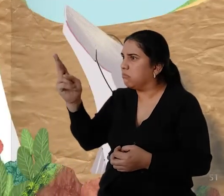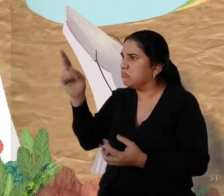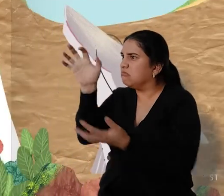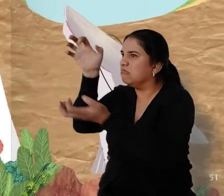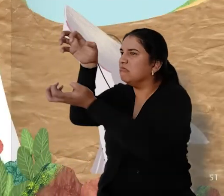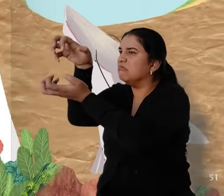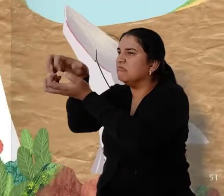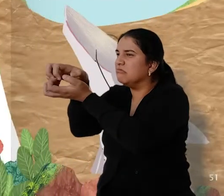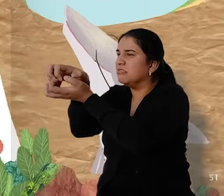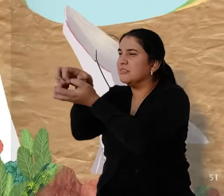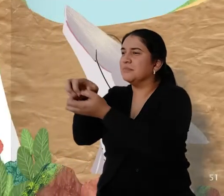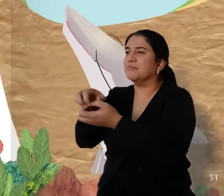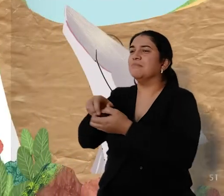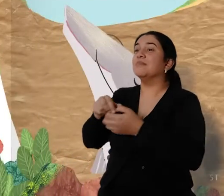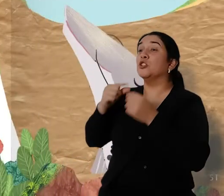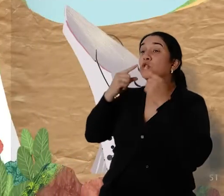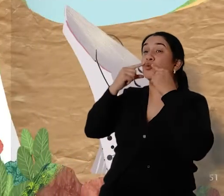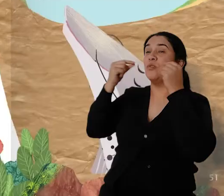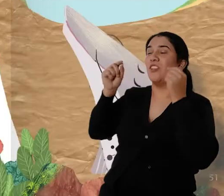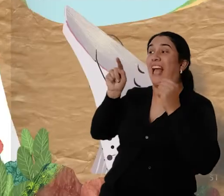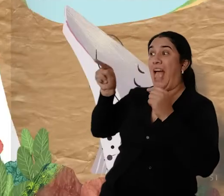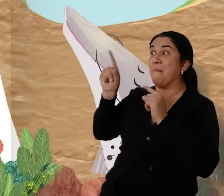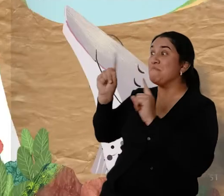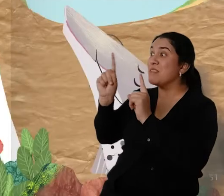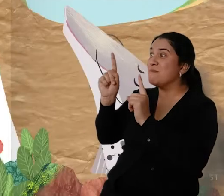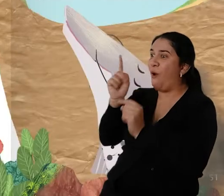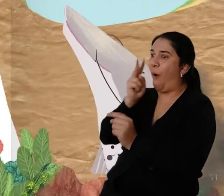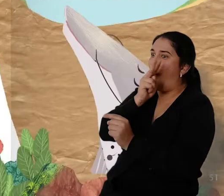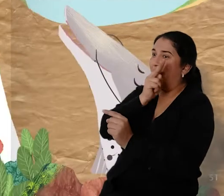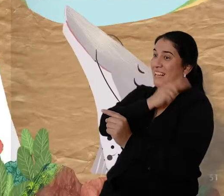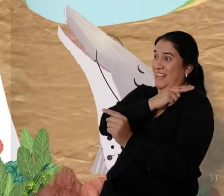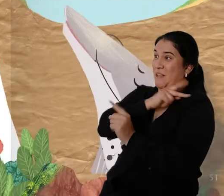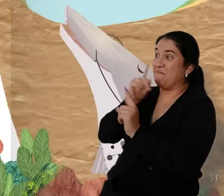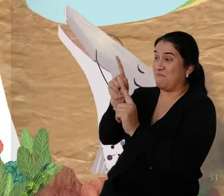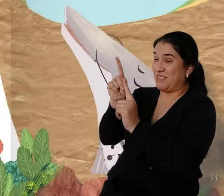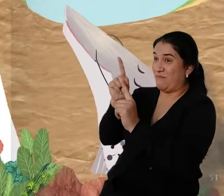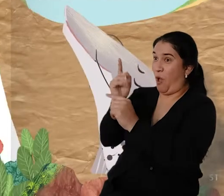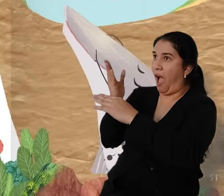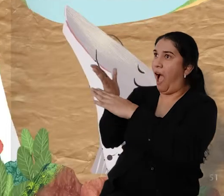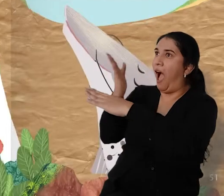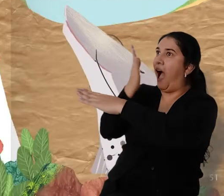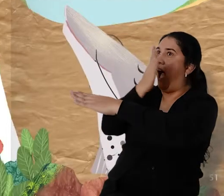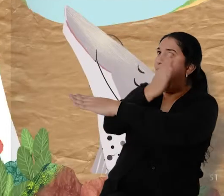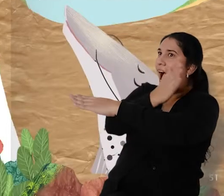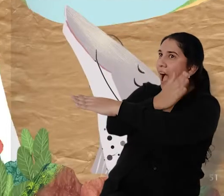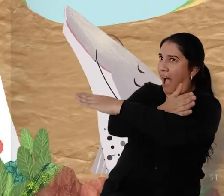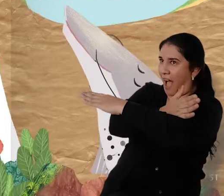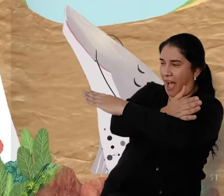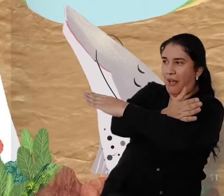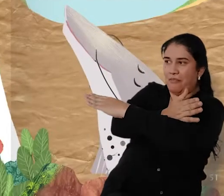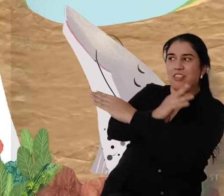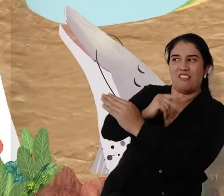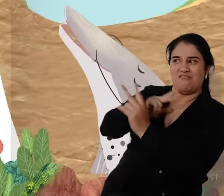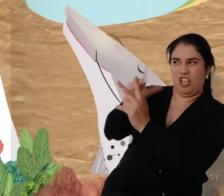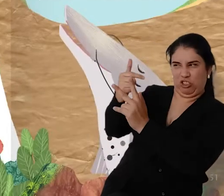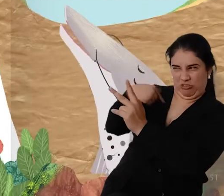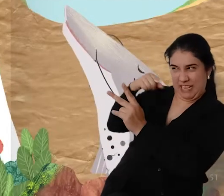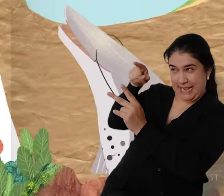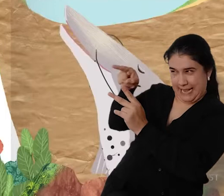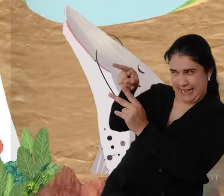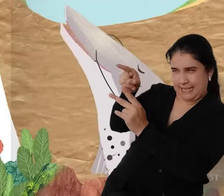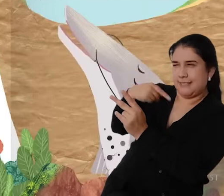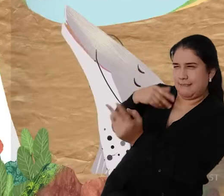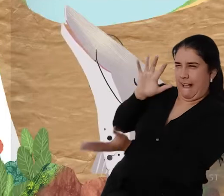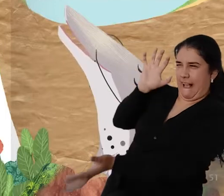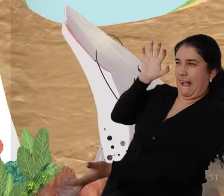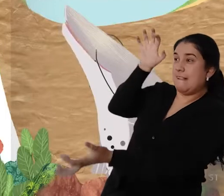¿Quién es ese? Preguntó un yacarecito ignorante. Es el oficial. Le respondió el surubí. Mi viejo